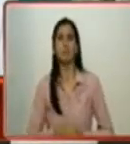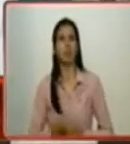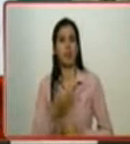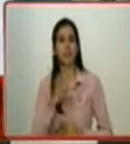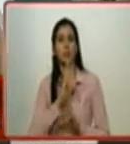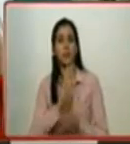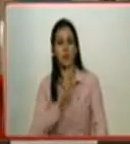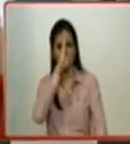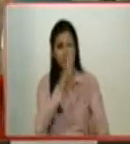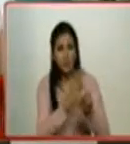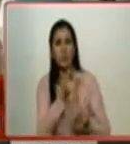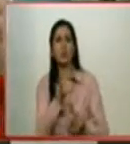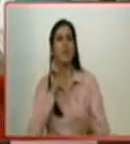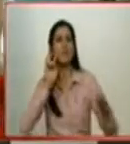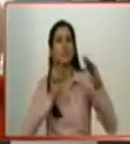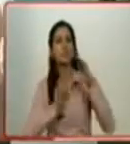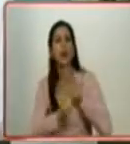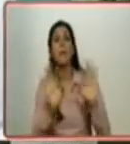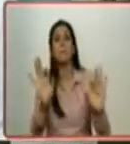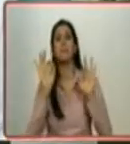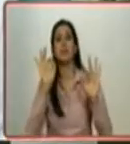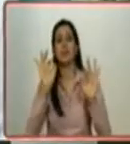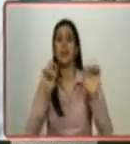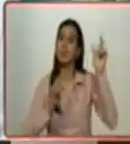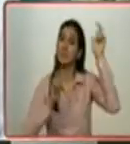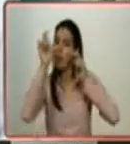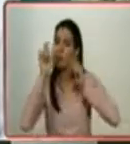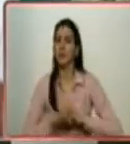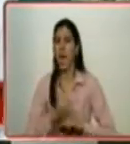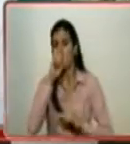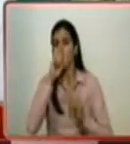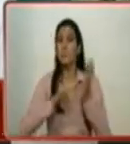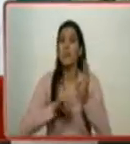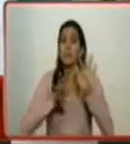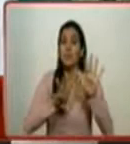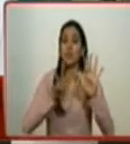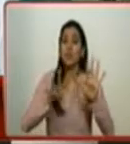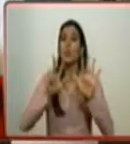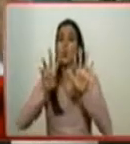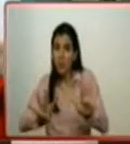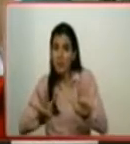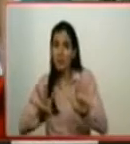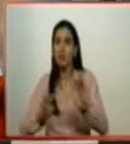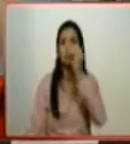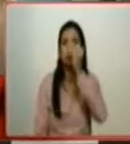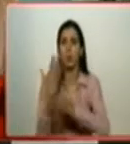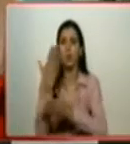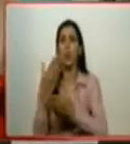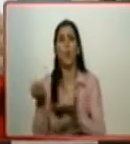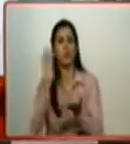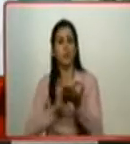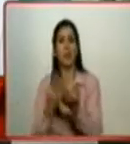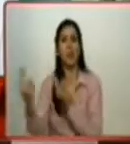resultado directo de la visión estratégica del comandante supremo Hugo Chávez Frías, quien en el año de 1999 relanzó a un nuevo